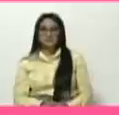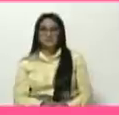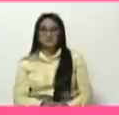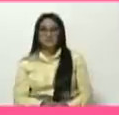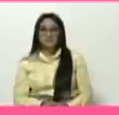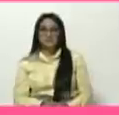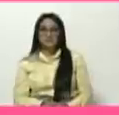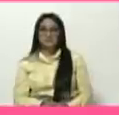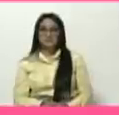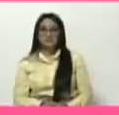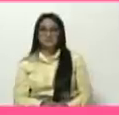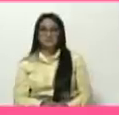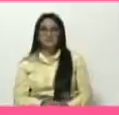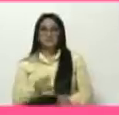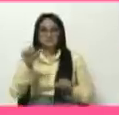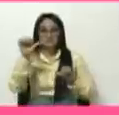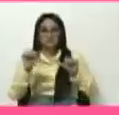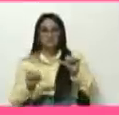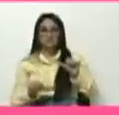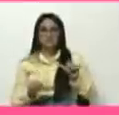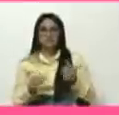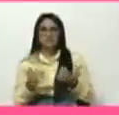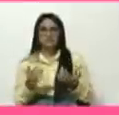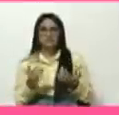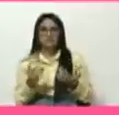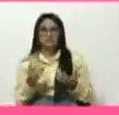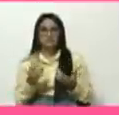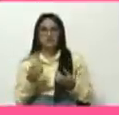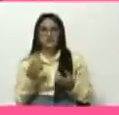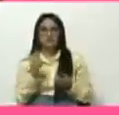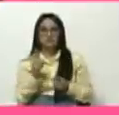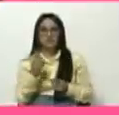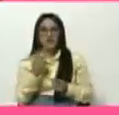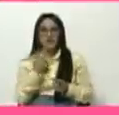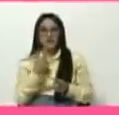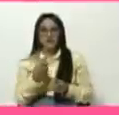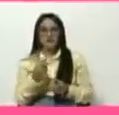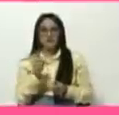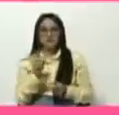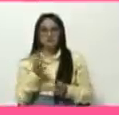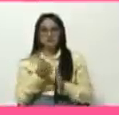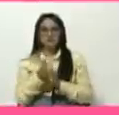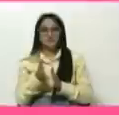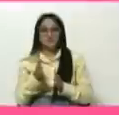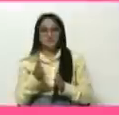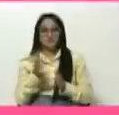Yo quiero comenzar estas palabras con un mensaje al comandante Chávez a la juventud.